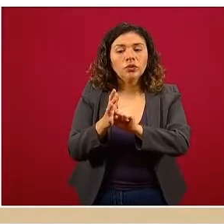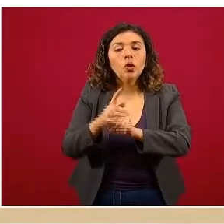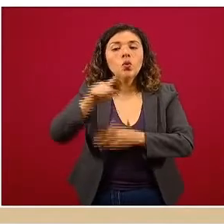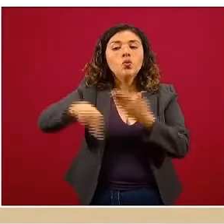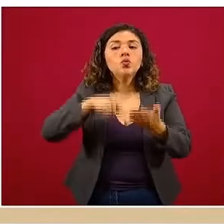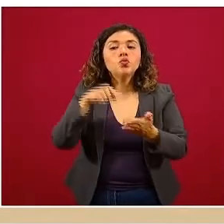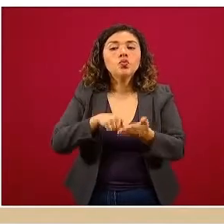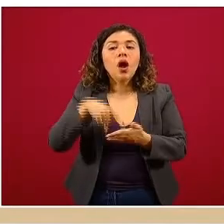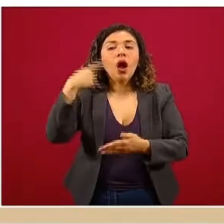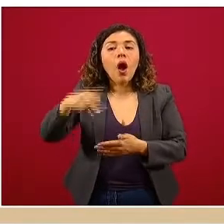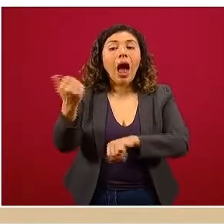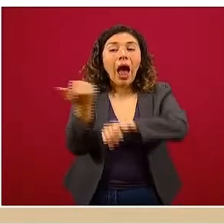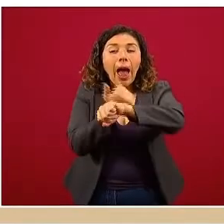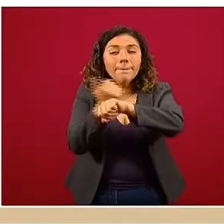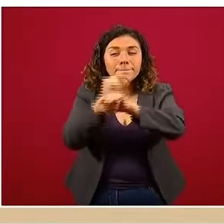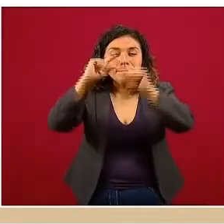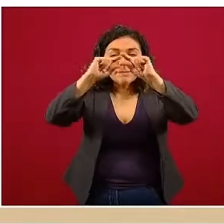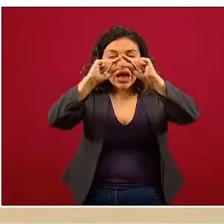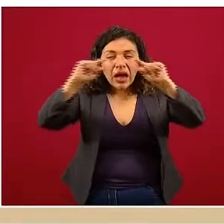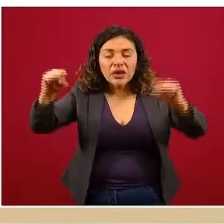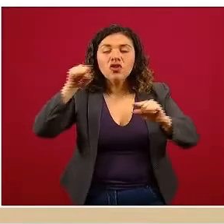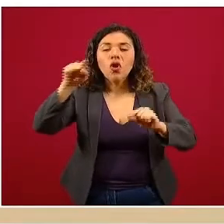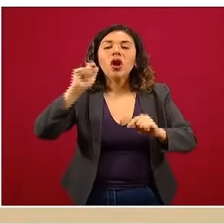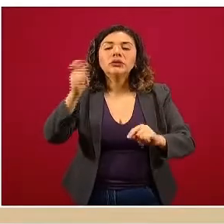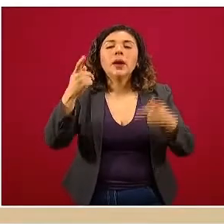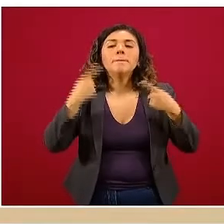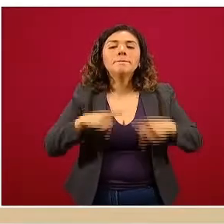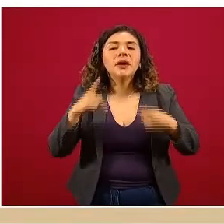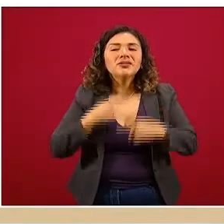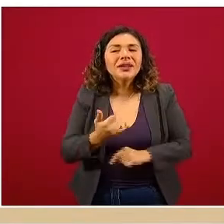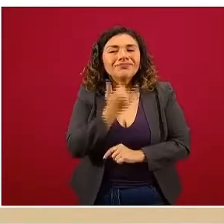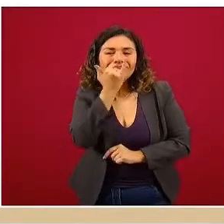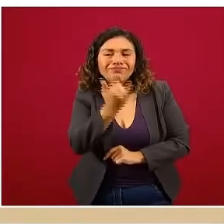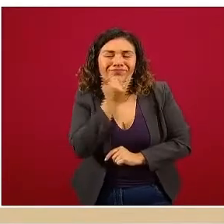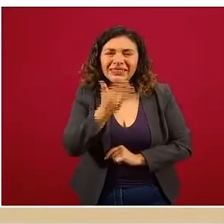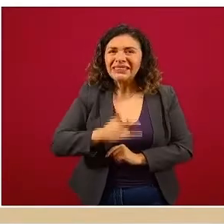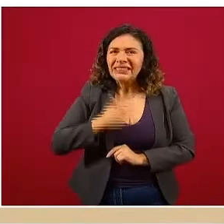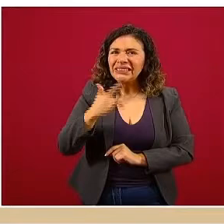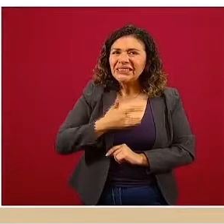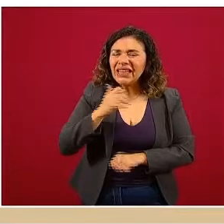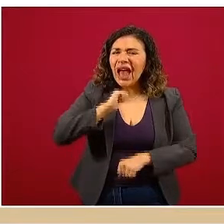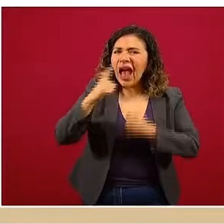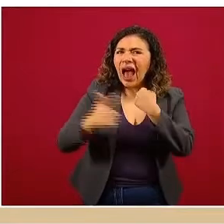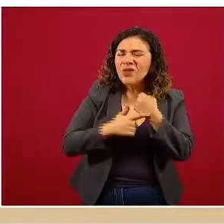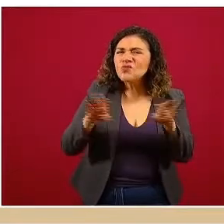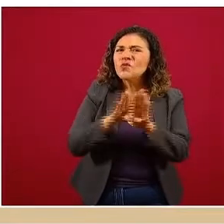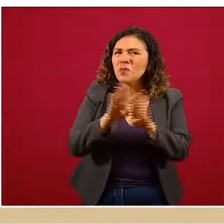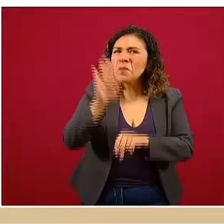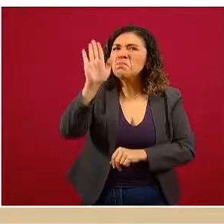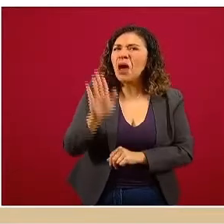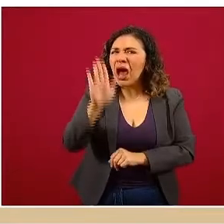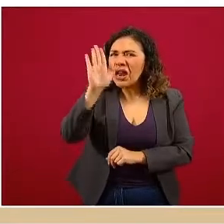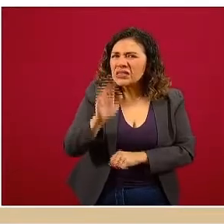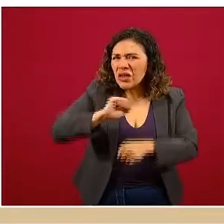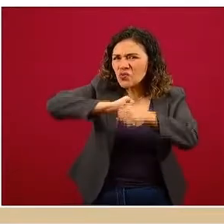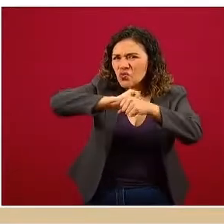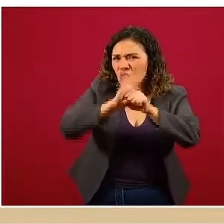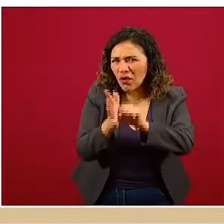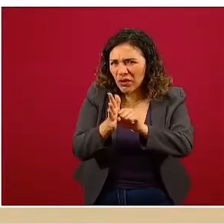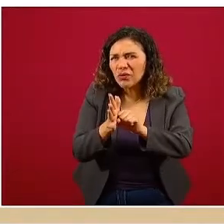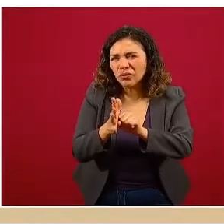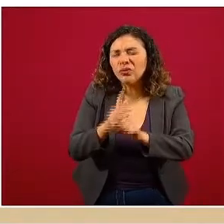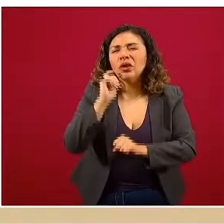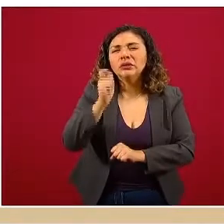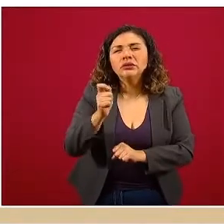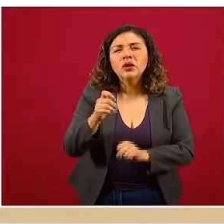la zona amarilla, el número de personas que han tenido los síntomas compatibles con COVID-19, técnicamente